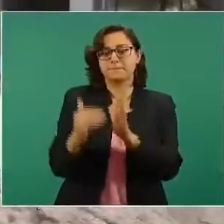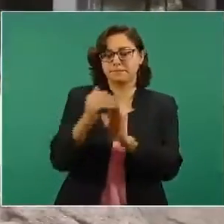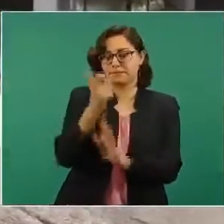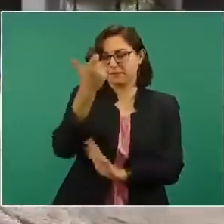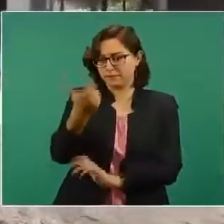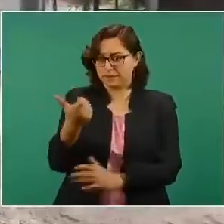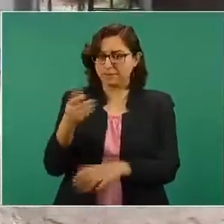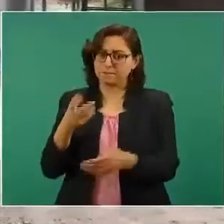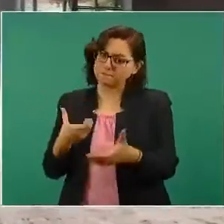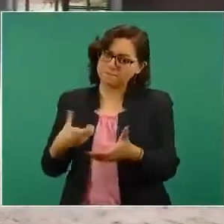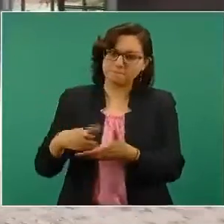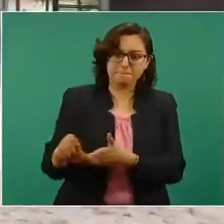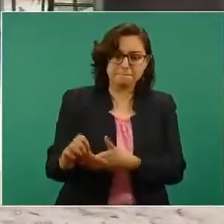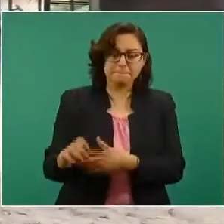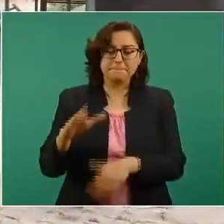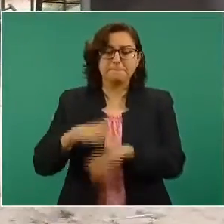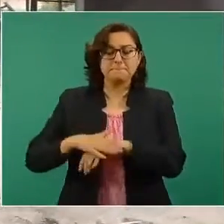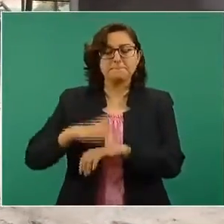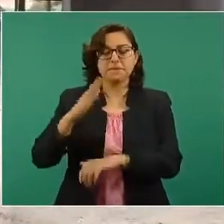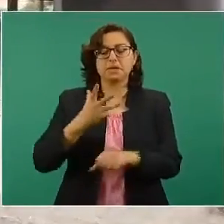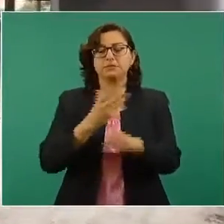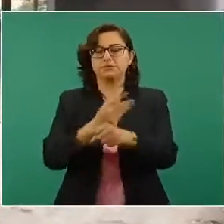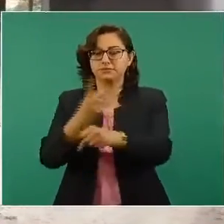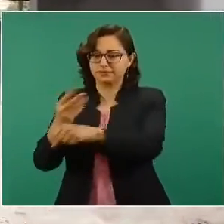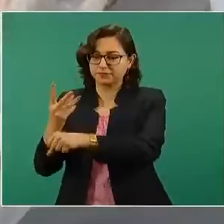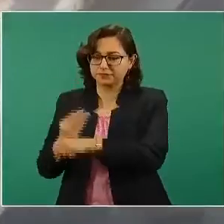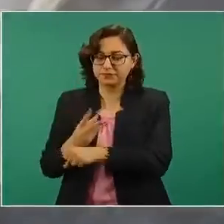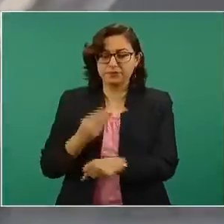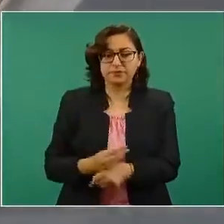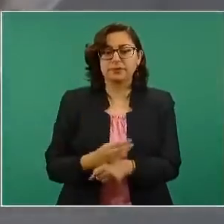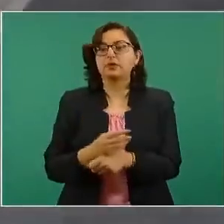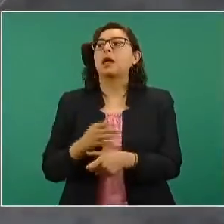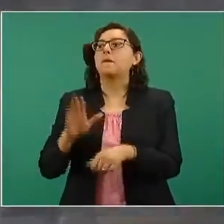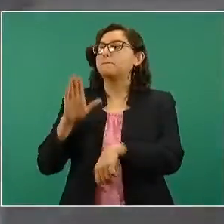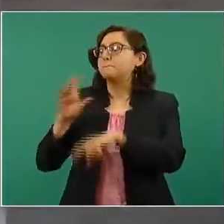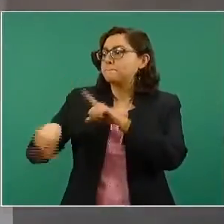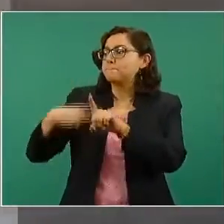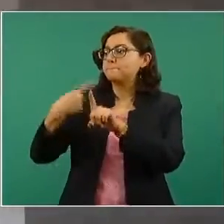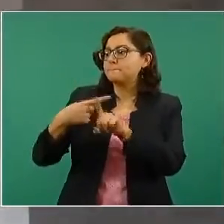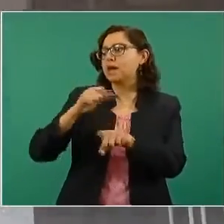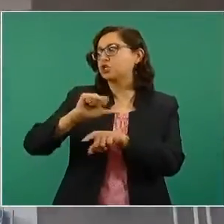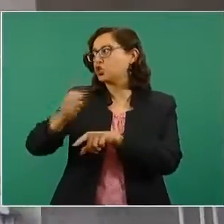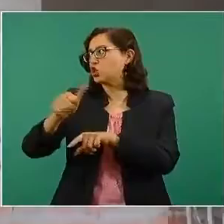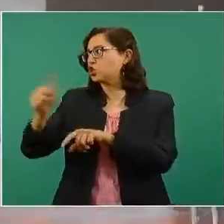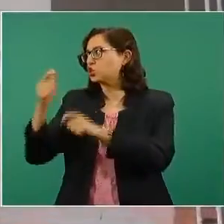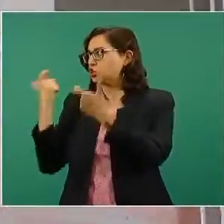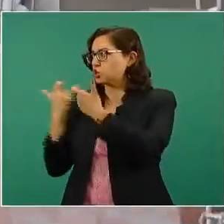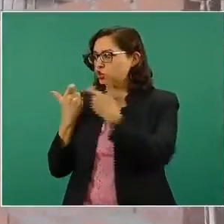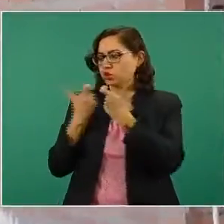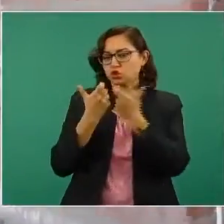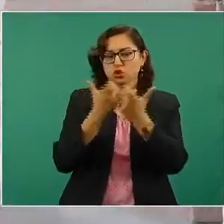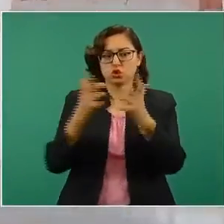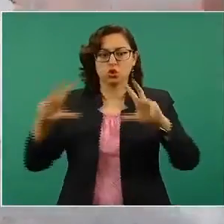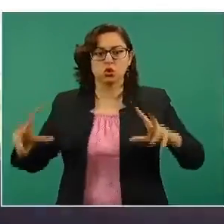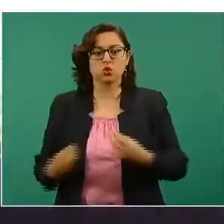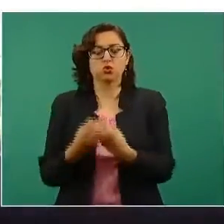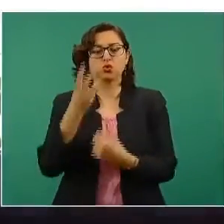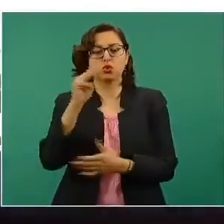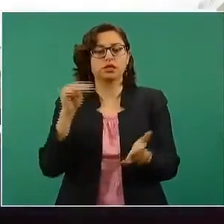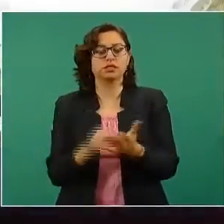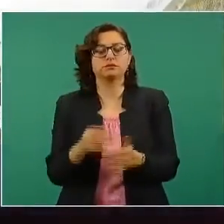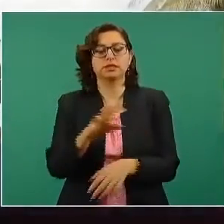este programa, lo que permitirá, sumado a otras fuentes de financiamiento, contar con 3,578